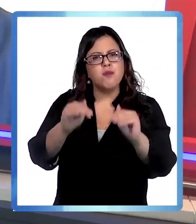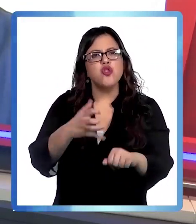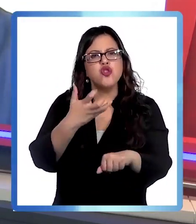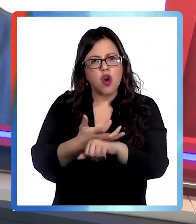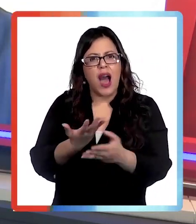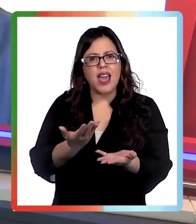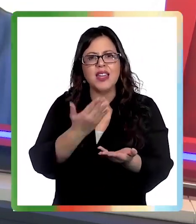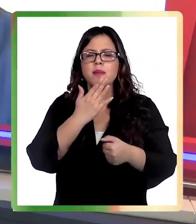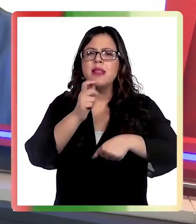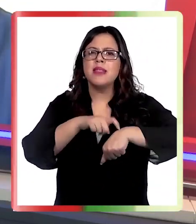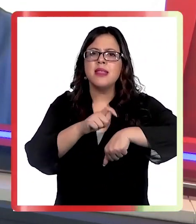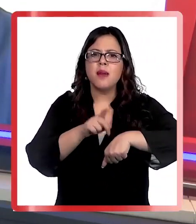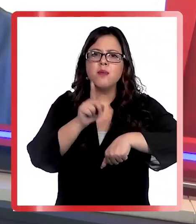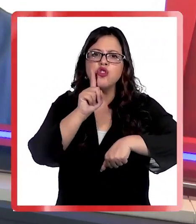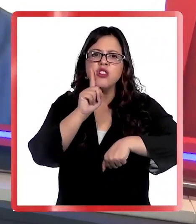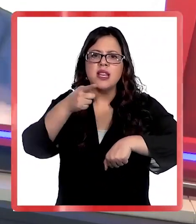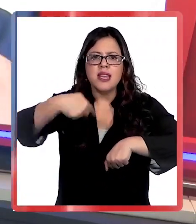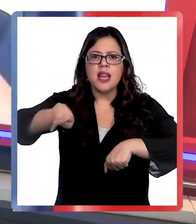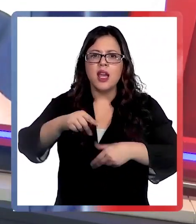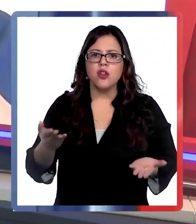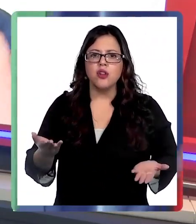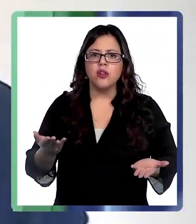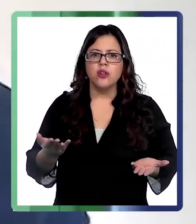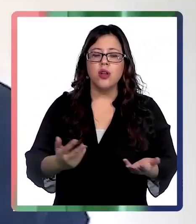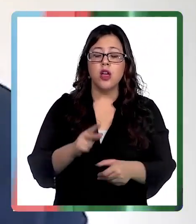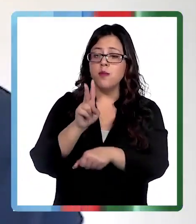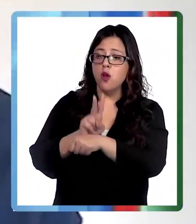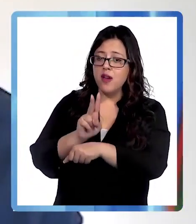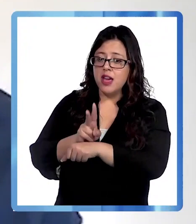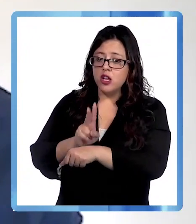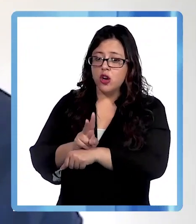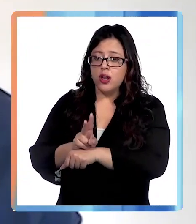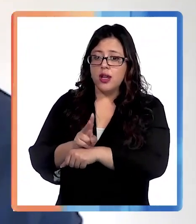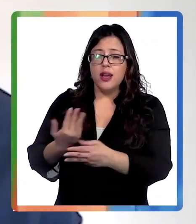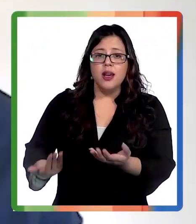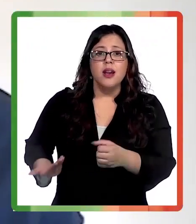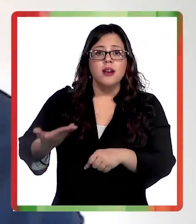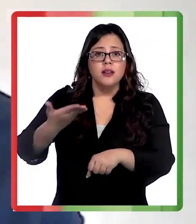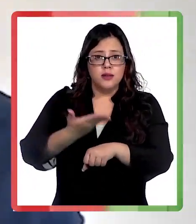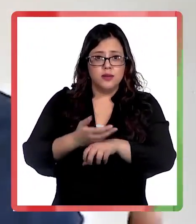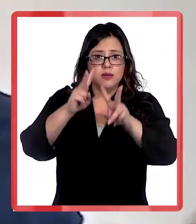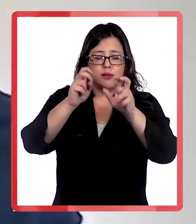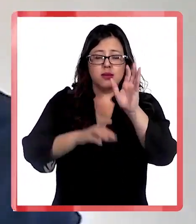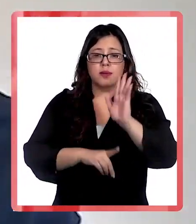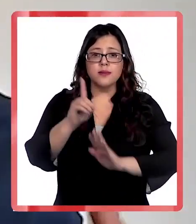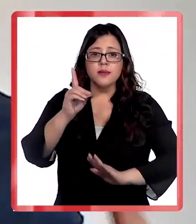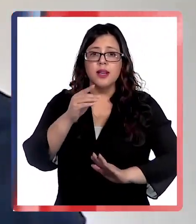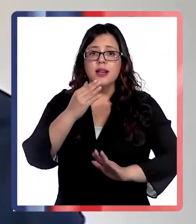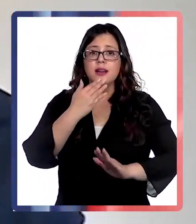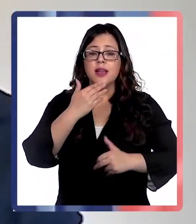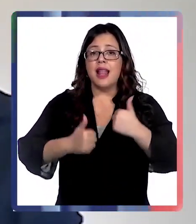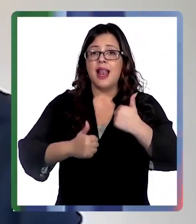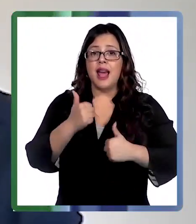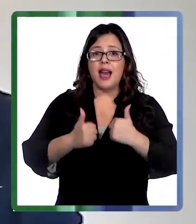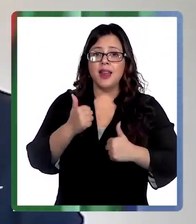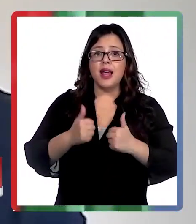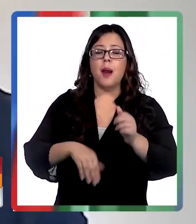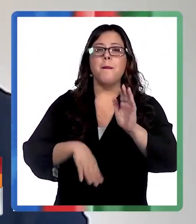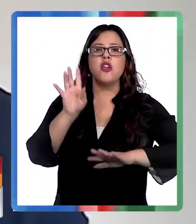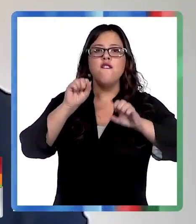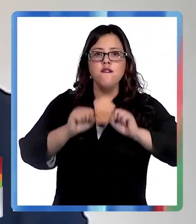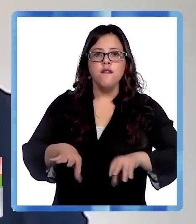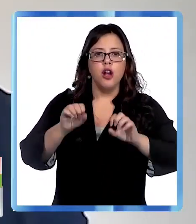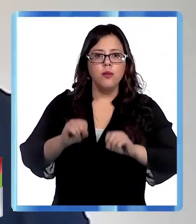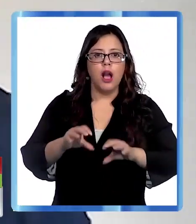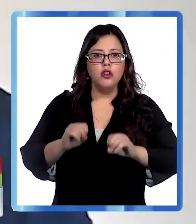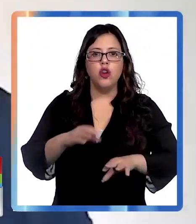los profesores en aquello? ¿Cuánto tiempo tienen precisamente para ello? Los profesores están demandando, en términos de desarrollo y de la carrera docente,